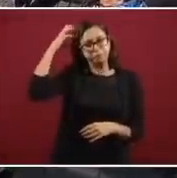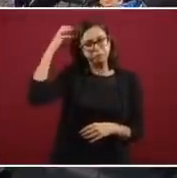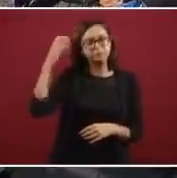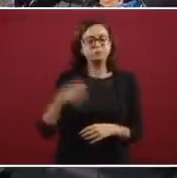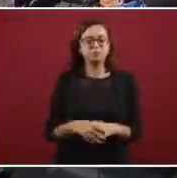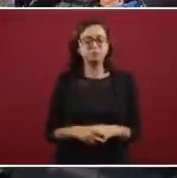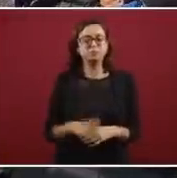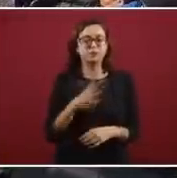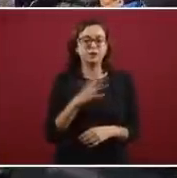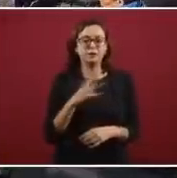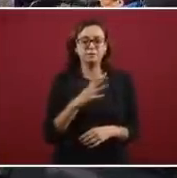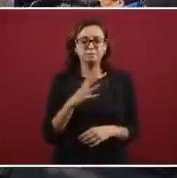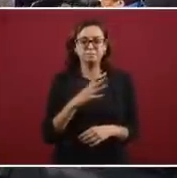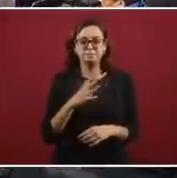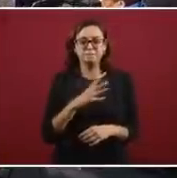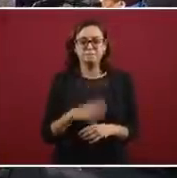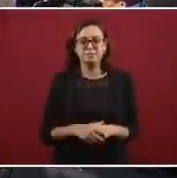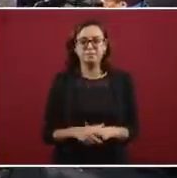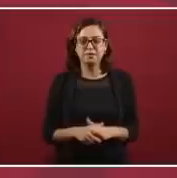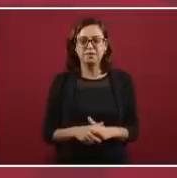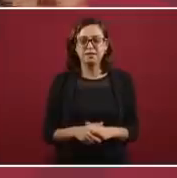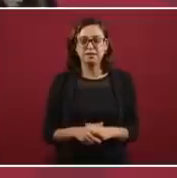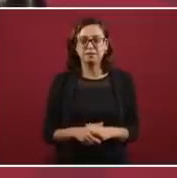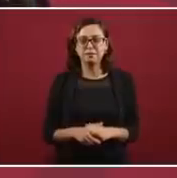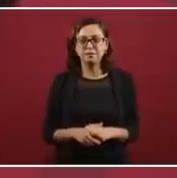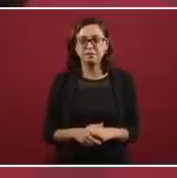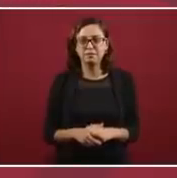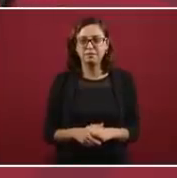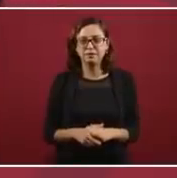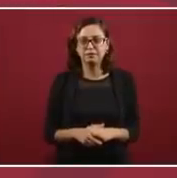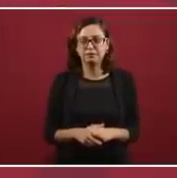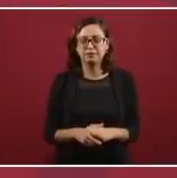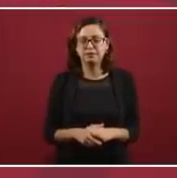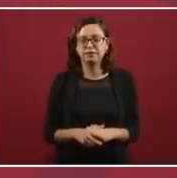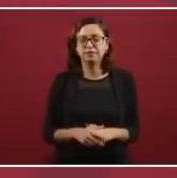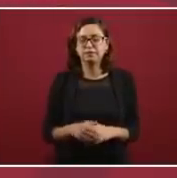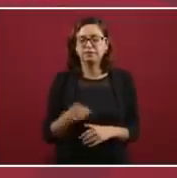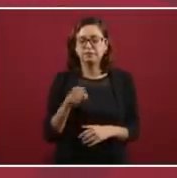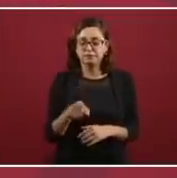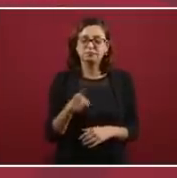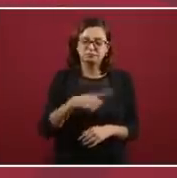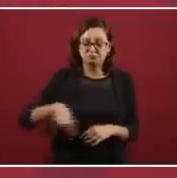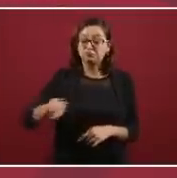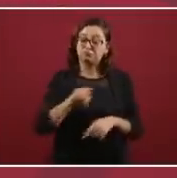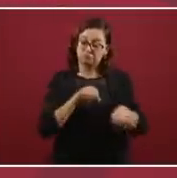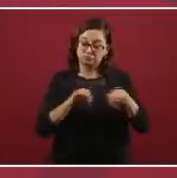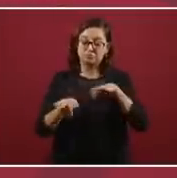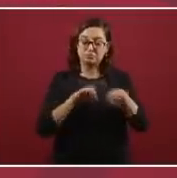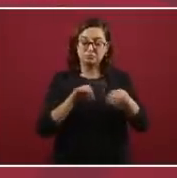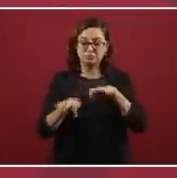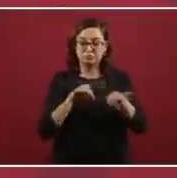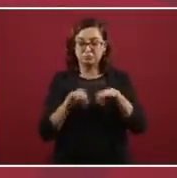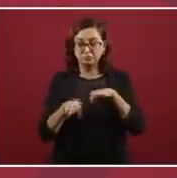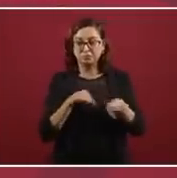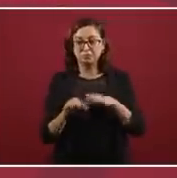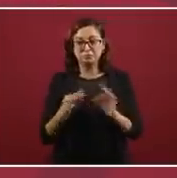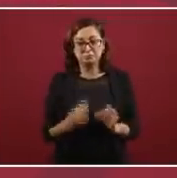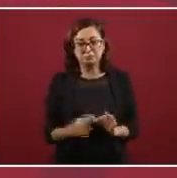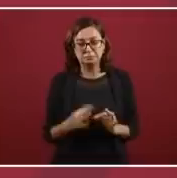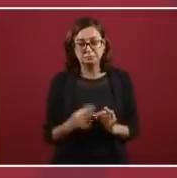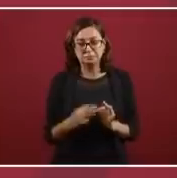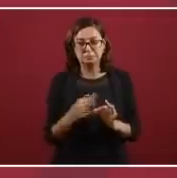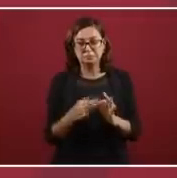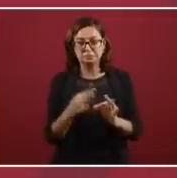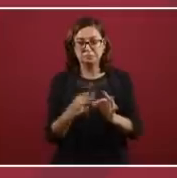un chibol. Pero sí, son trabajadores que